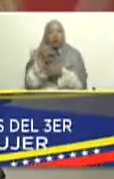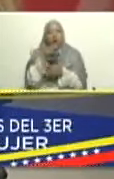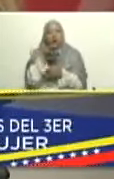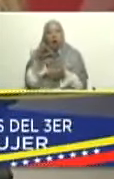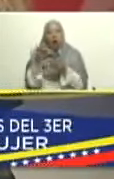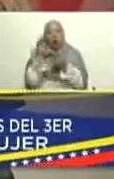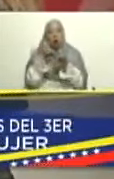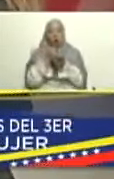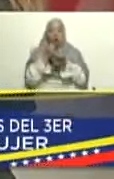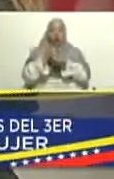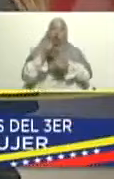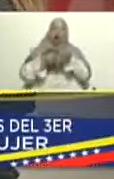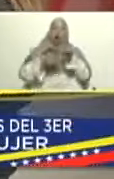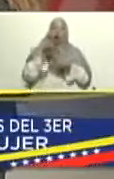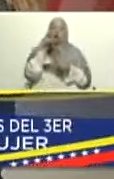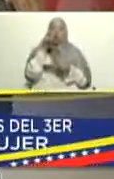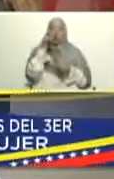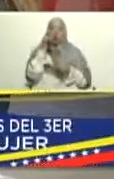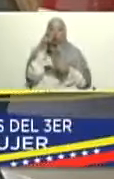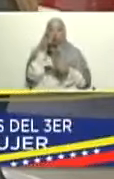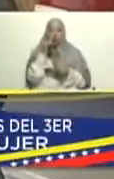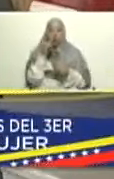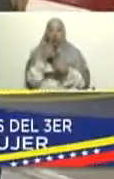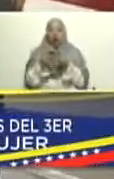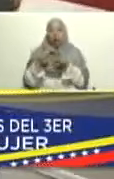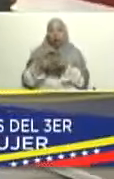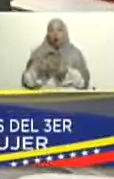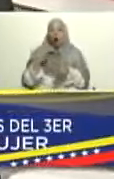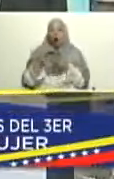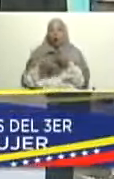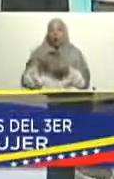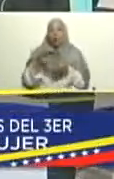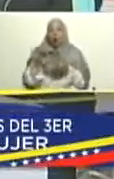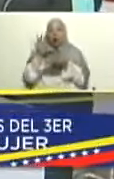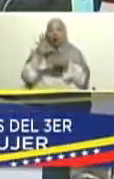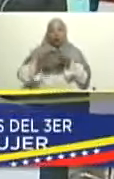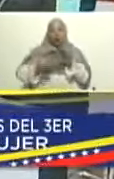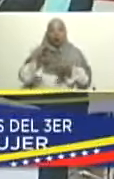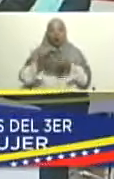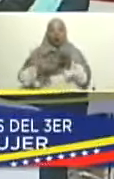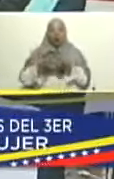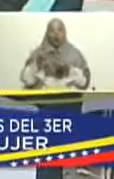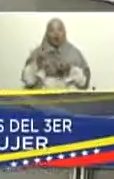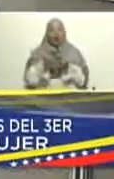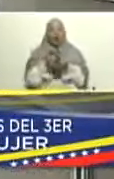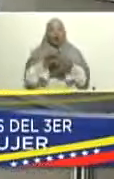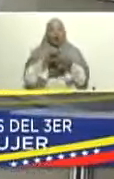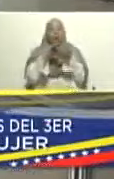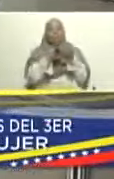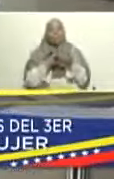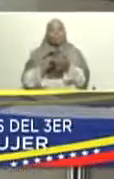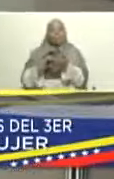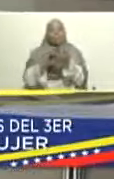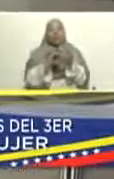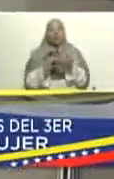Biscocuy, natural de Barlovento y con picante. Entonces, ¿cómo es el café de Biscocuy? ¿Es bueno? Excelente.